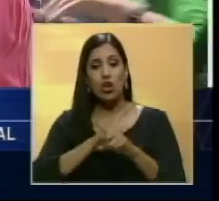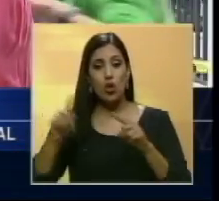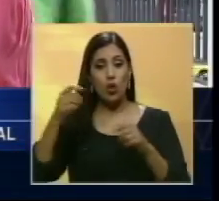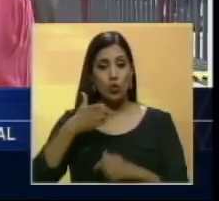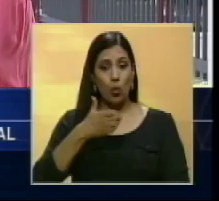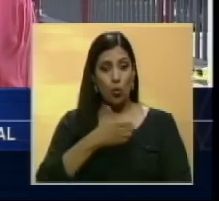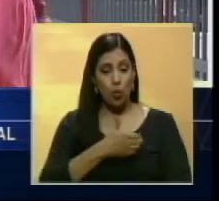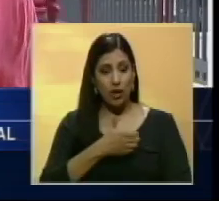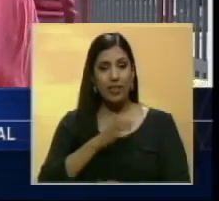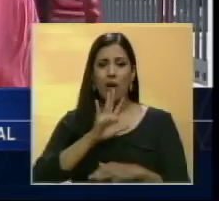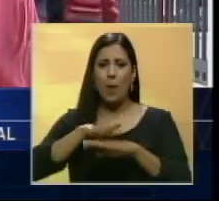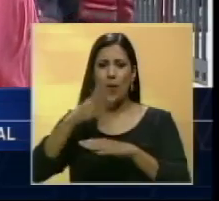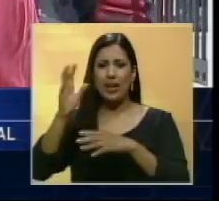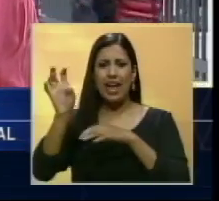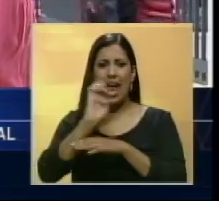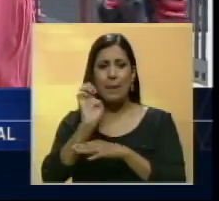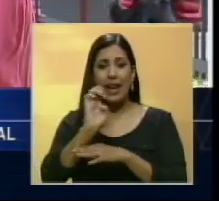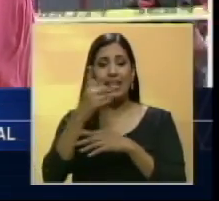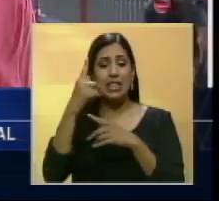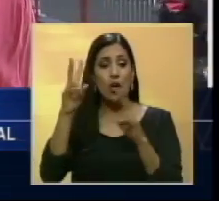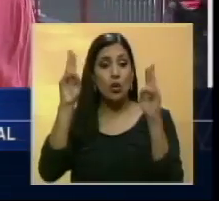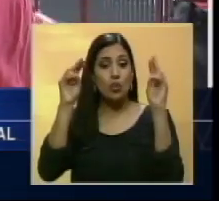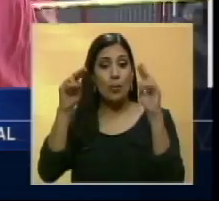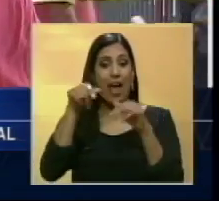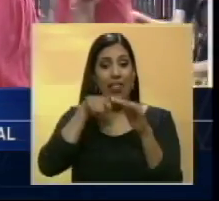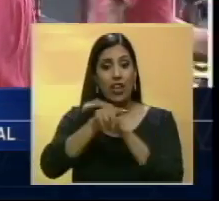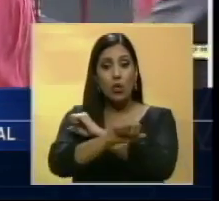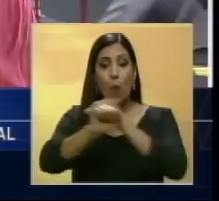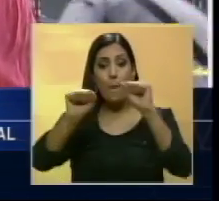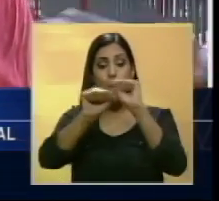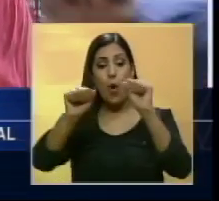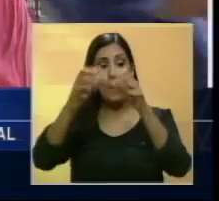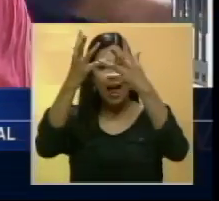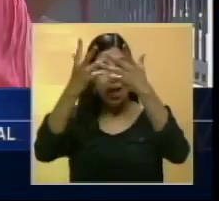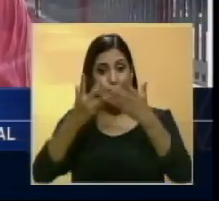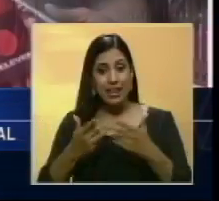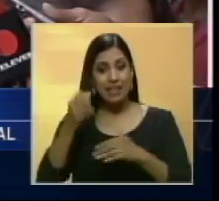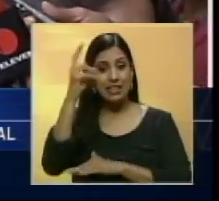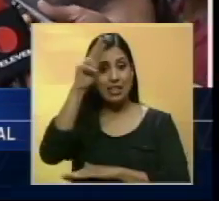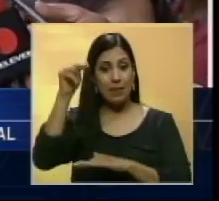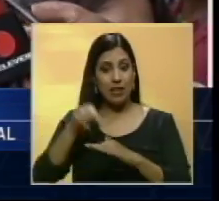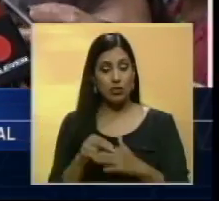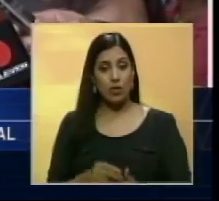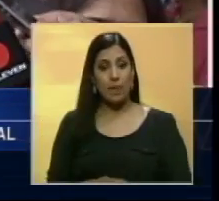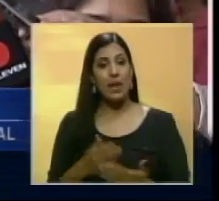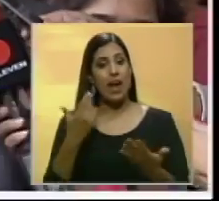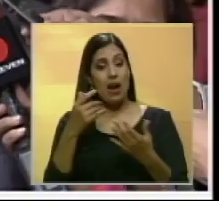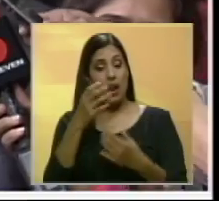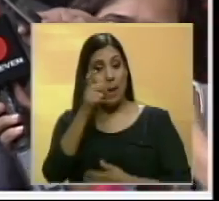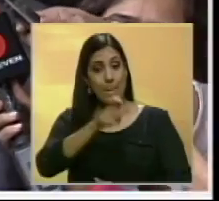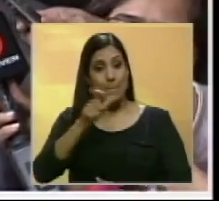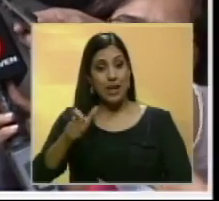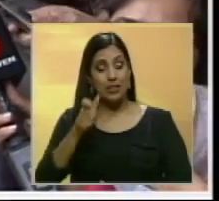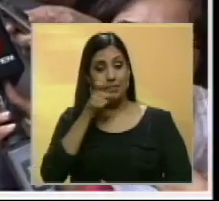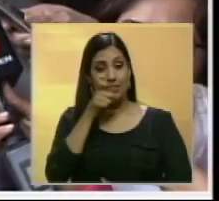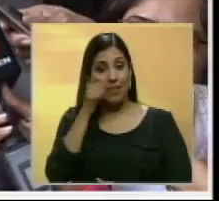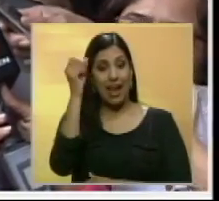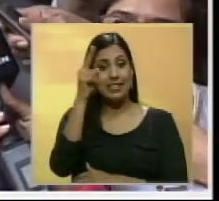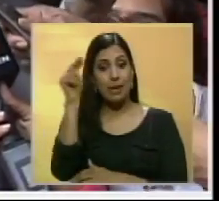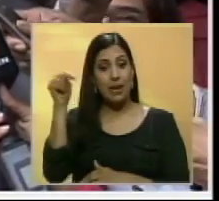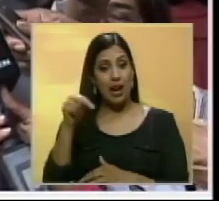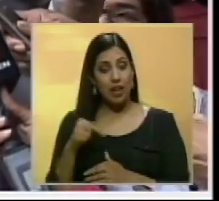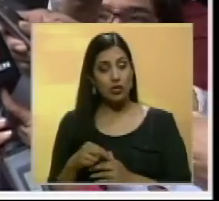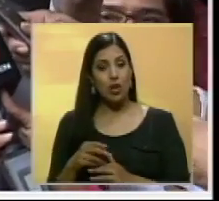de la Unidad ante la alarma de una presunta bomba en el edificio administrativo de la Asamblea Nacional. El personal de seguridad interna de la Asamblea